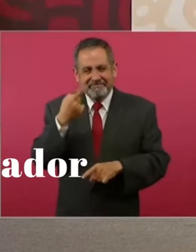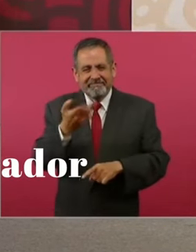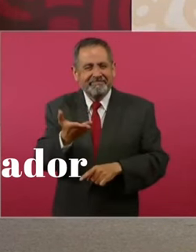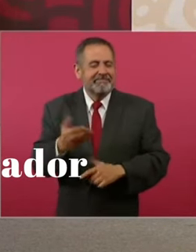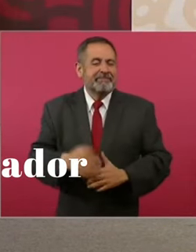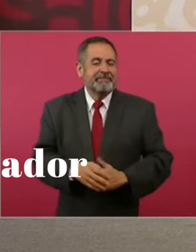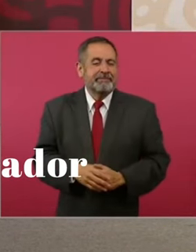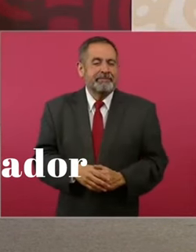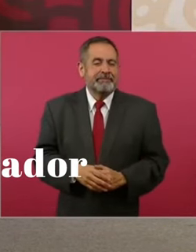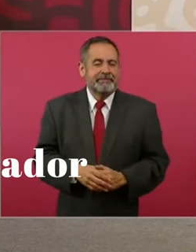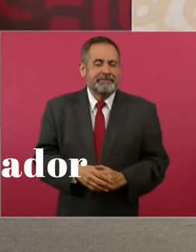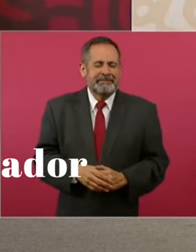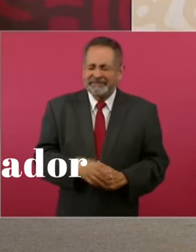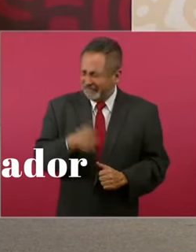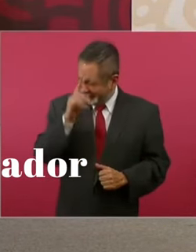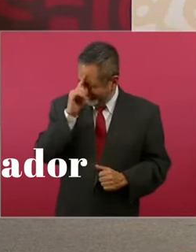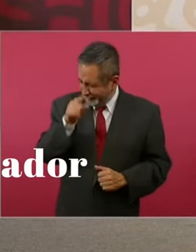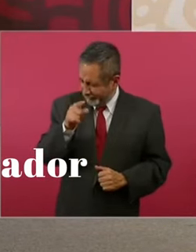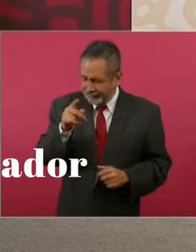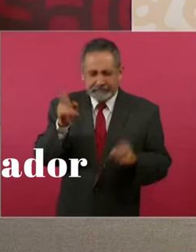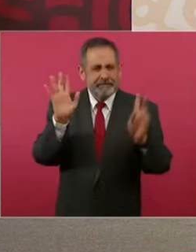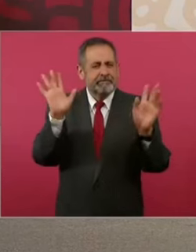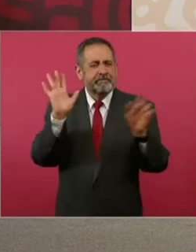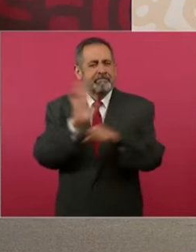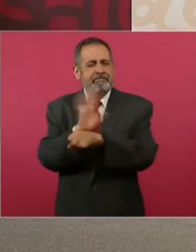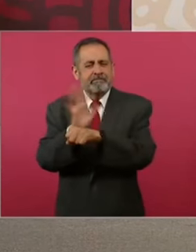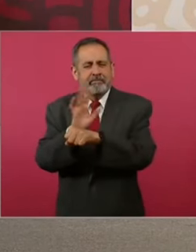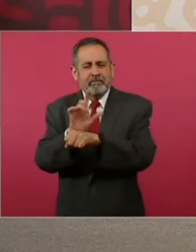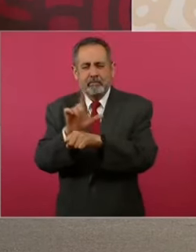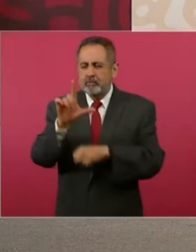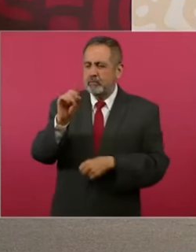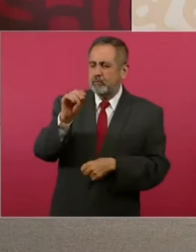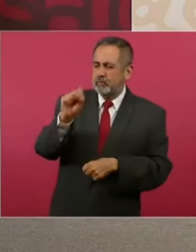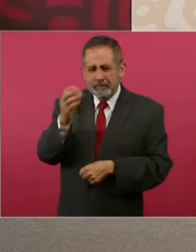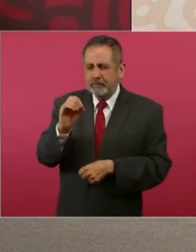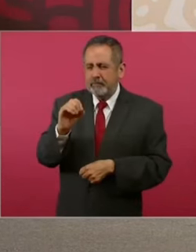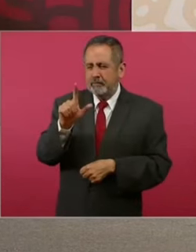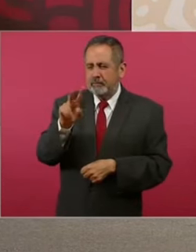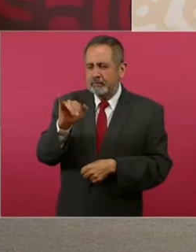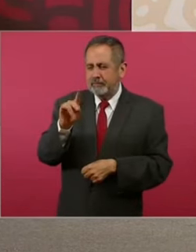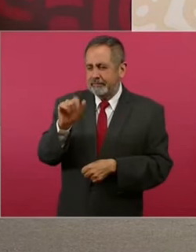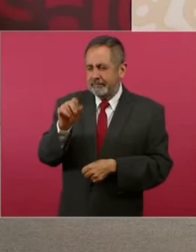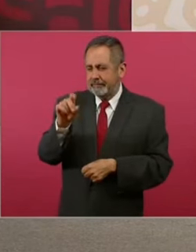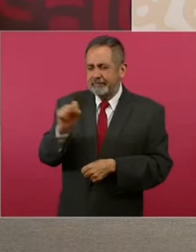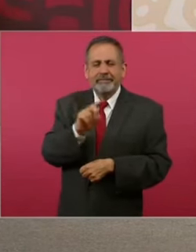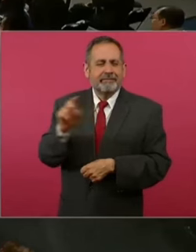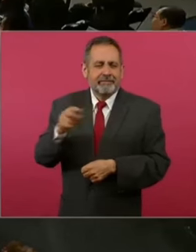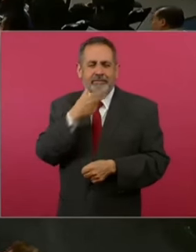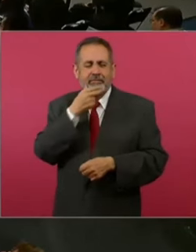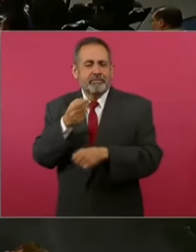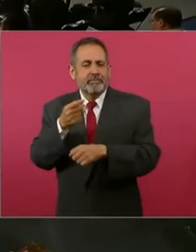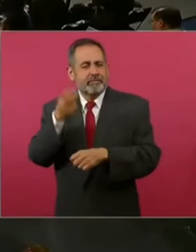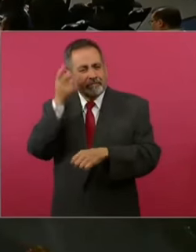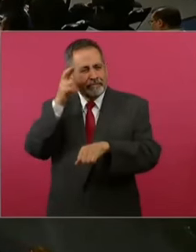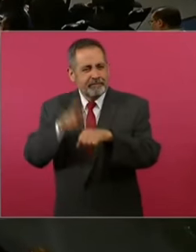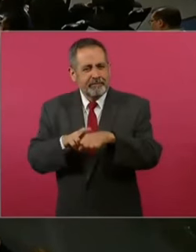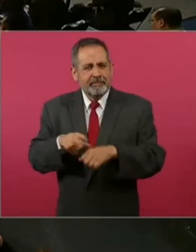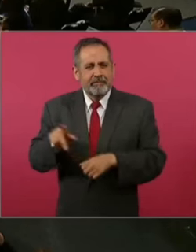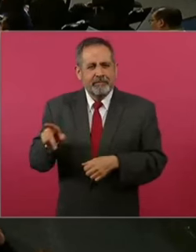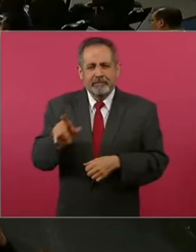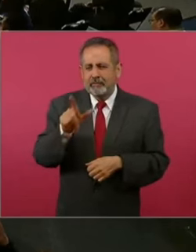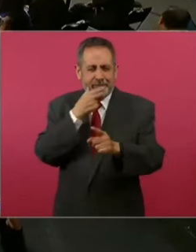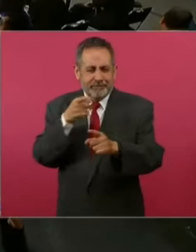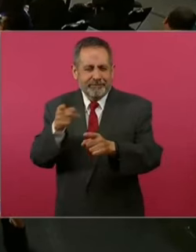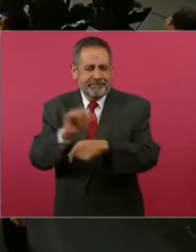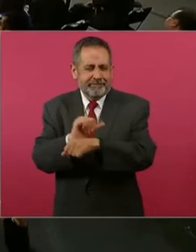Ese, Los Olvidados, de Luis Buñuel, ¿sí? ¿Eh? Roberto Cobo.